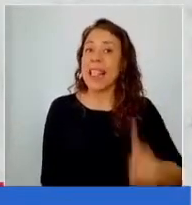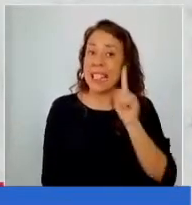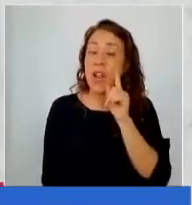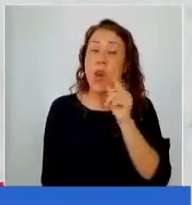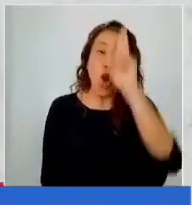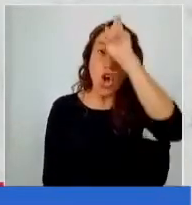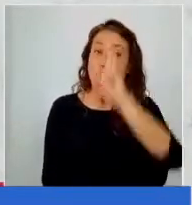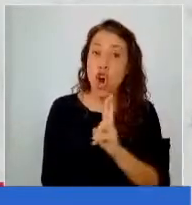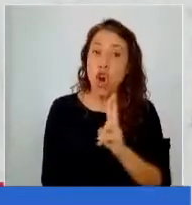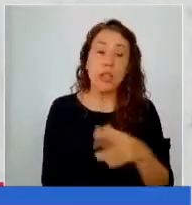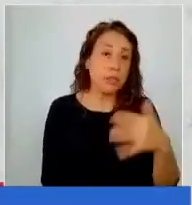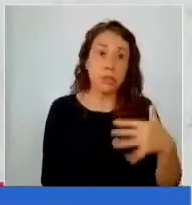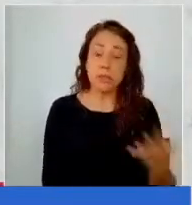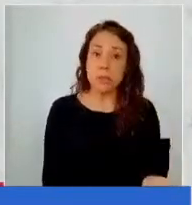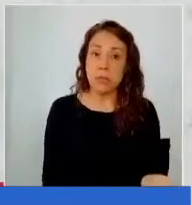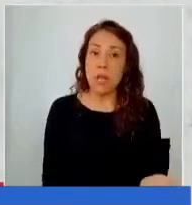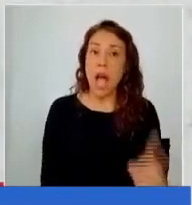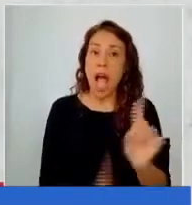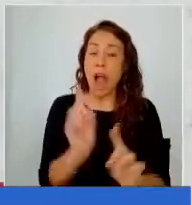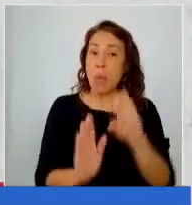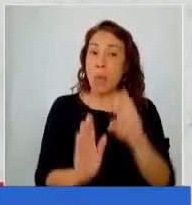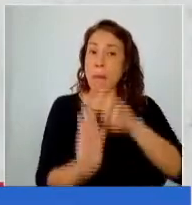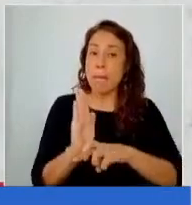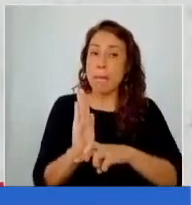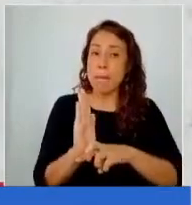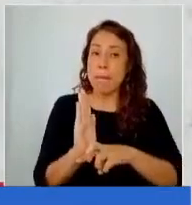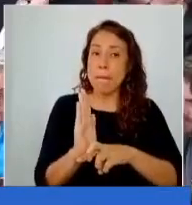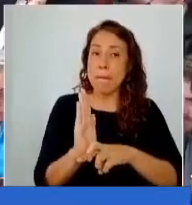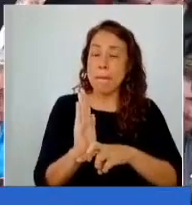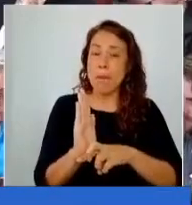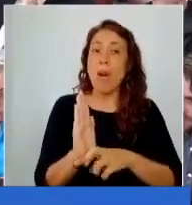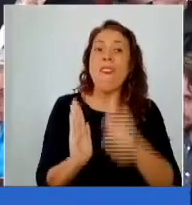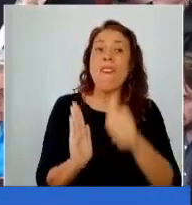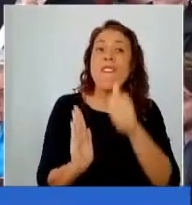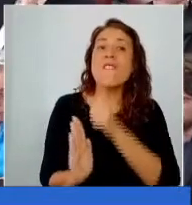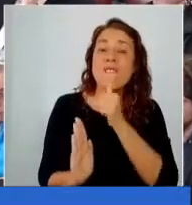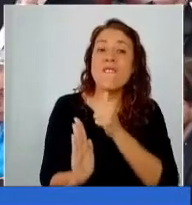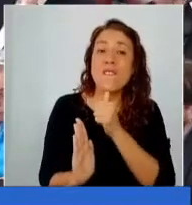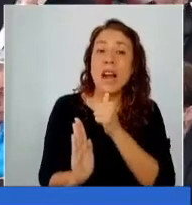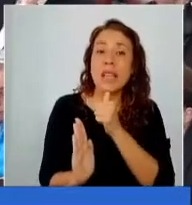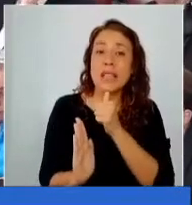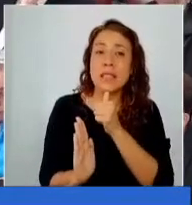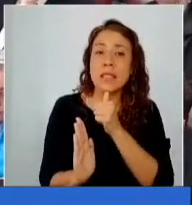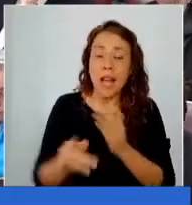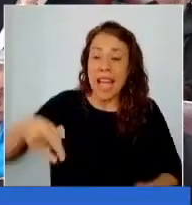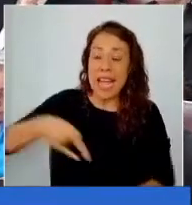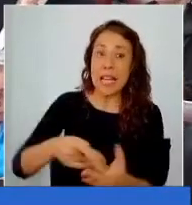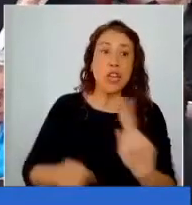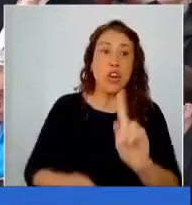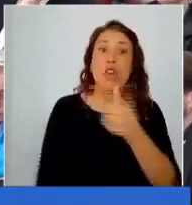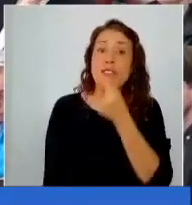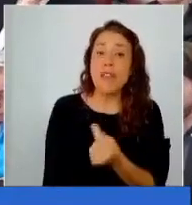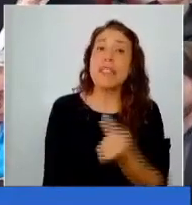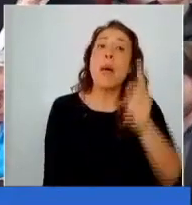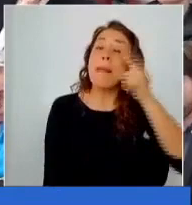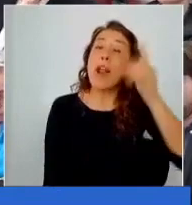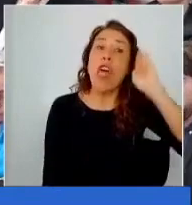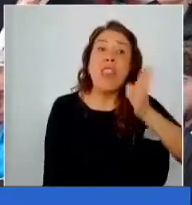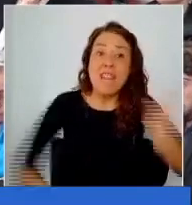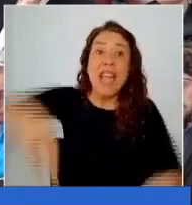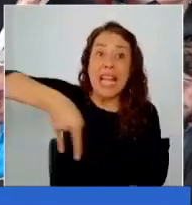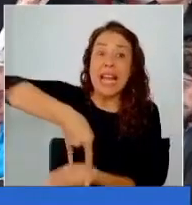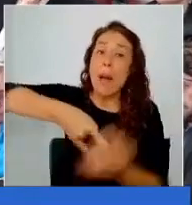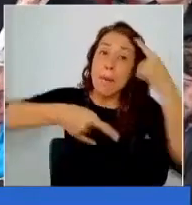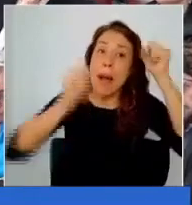hay algunos proyectos que faltan que se ingresen que no son fáciles pero tienen que ingresarse para poder cumplir